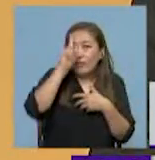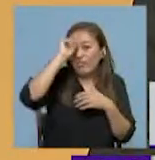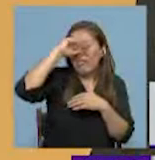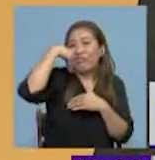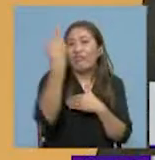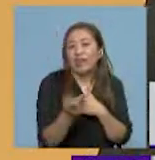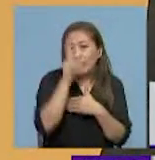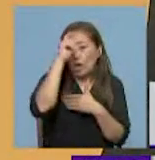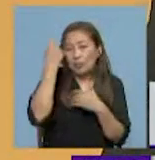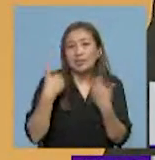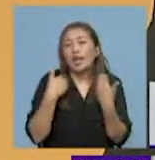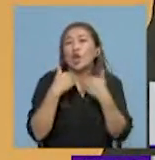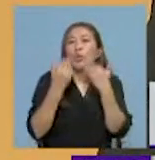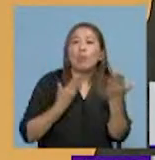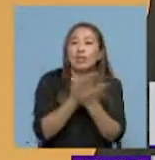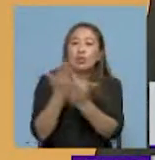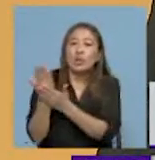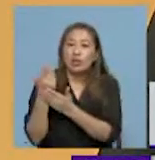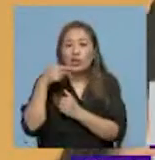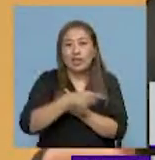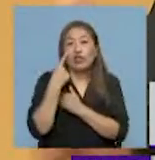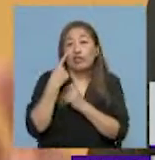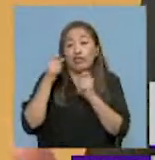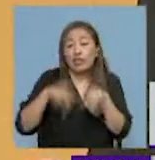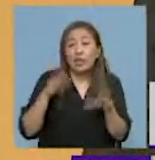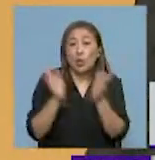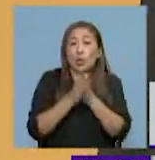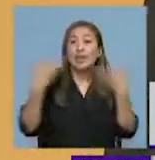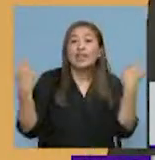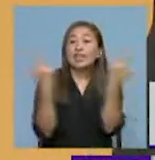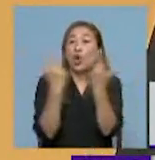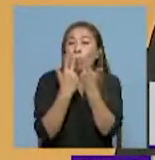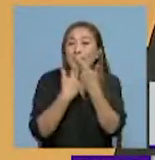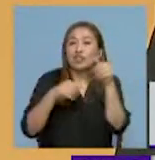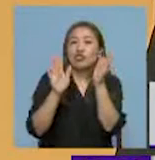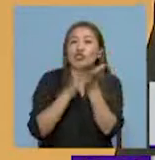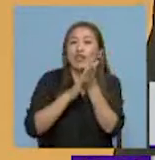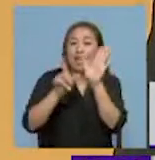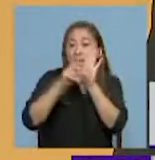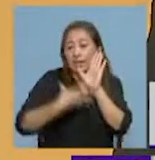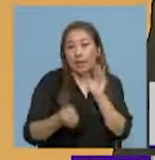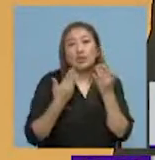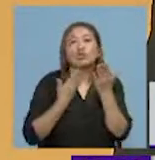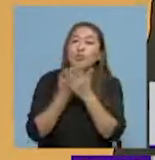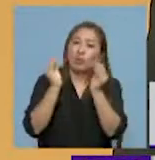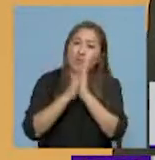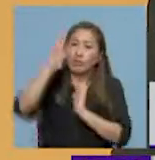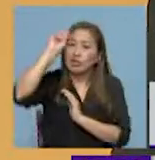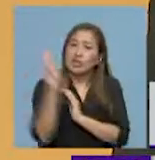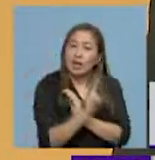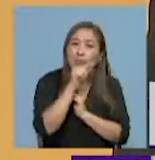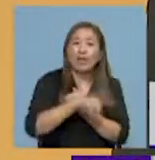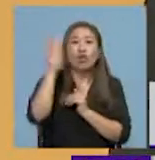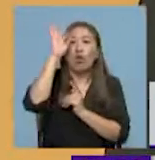más allá de los aunque esto ha vivido el país en el momento que se debatió en el congreso así que yo les pido prudencia detrás de los